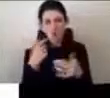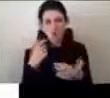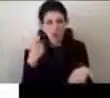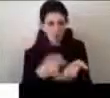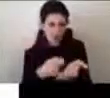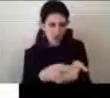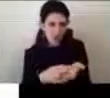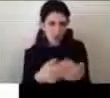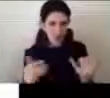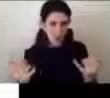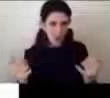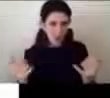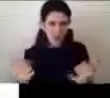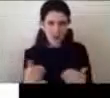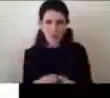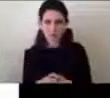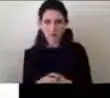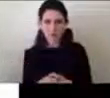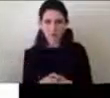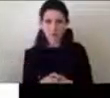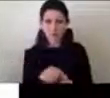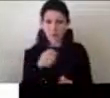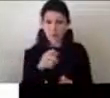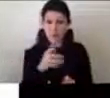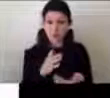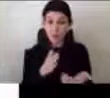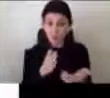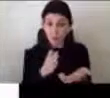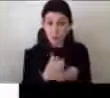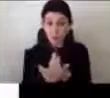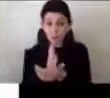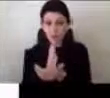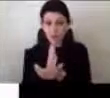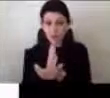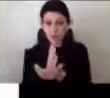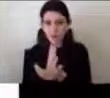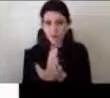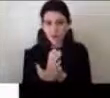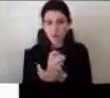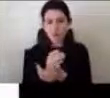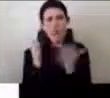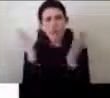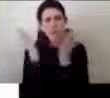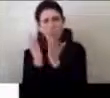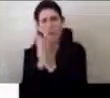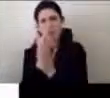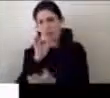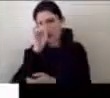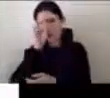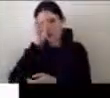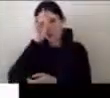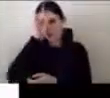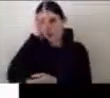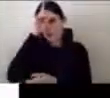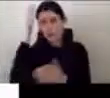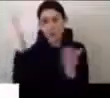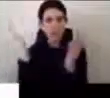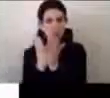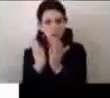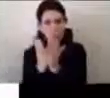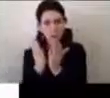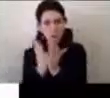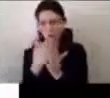esquina. De partida los alumnos están tan acostumbrados a que el estudiar es algo